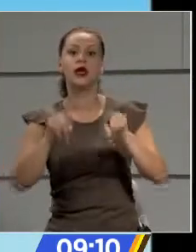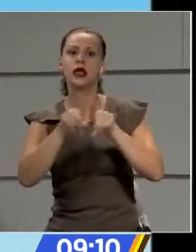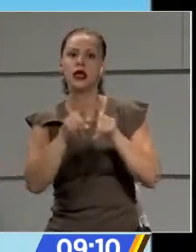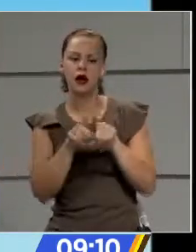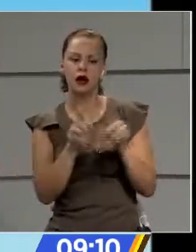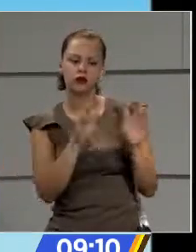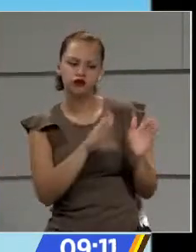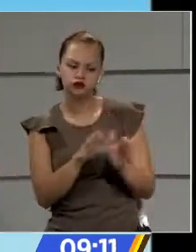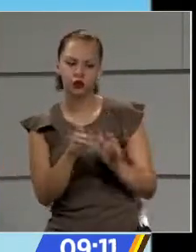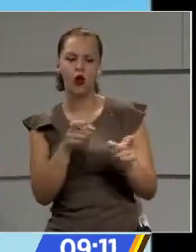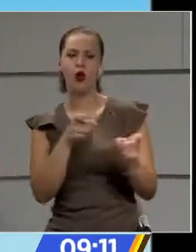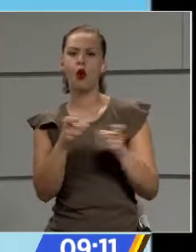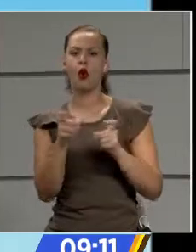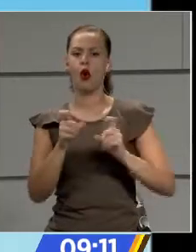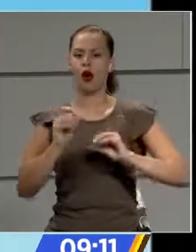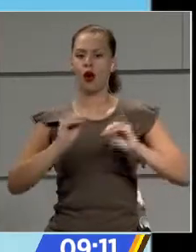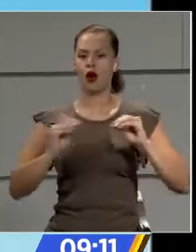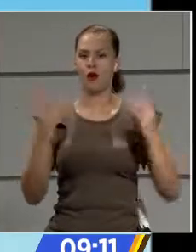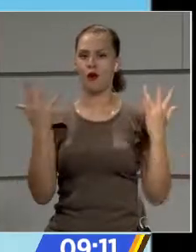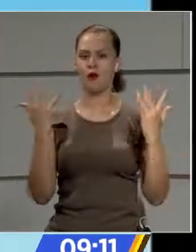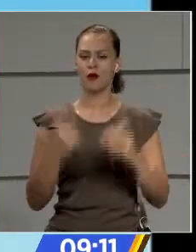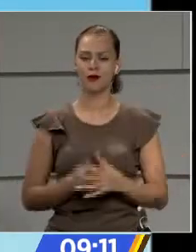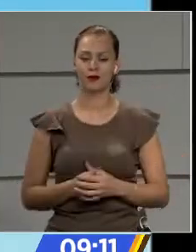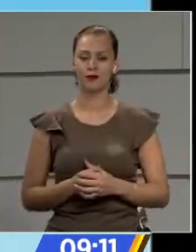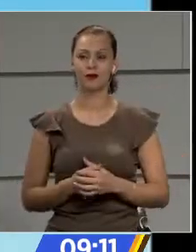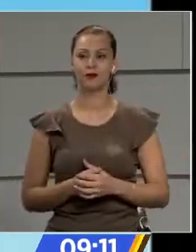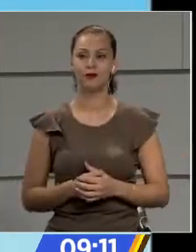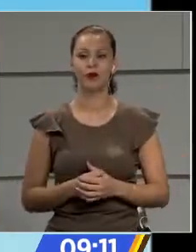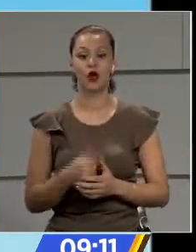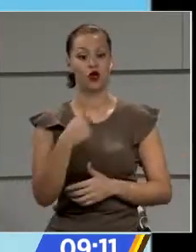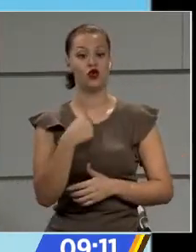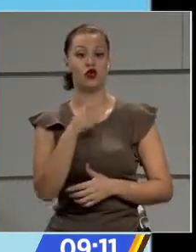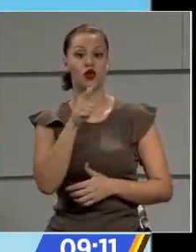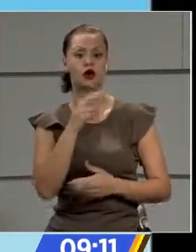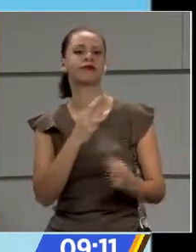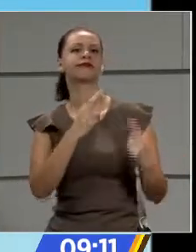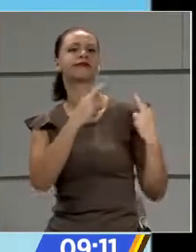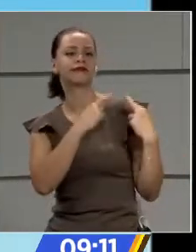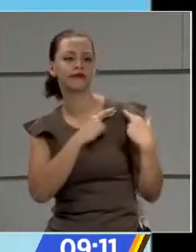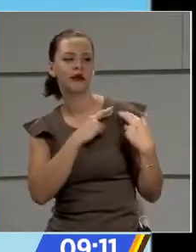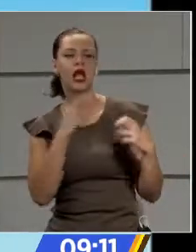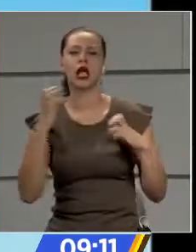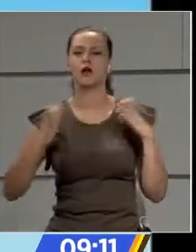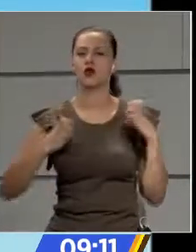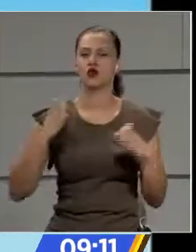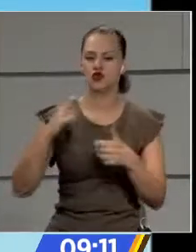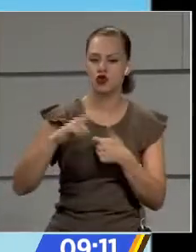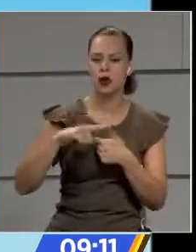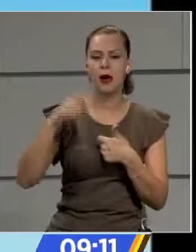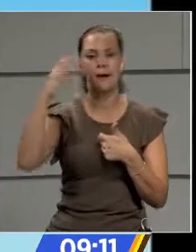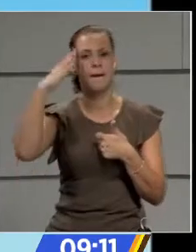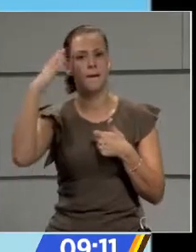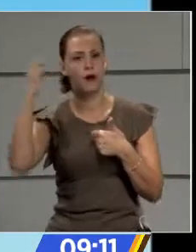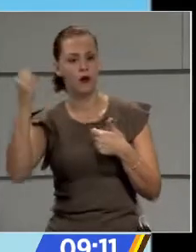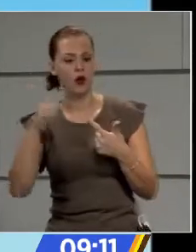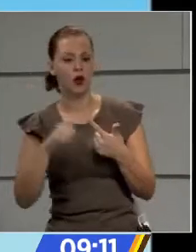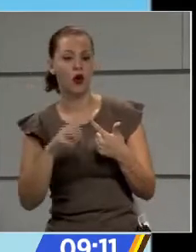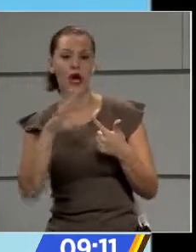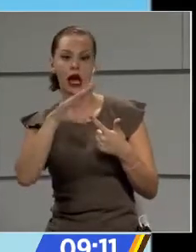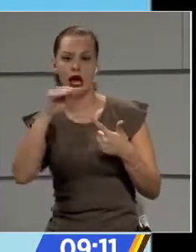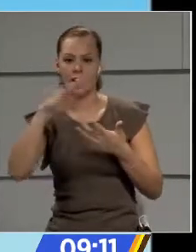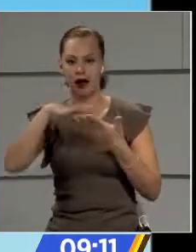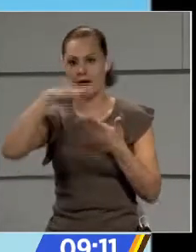y controlar el movimiento. Soy el responsable de las emociones, la memoria y el